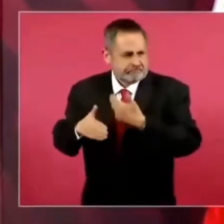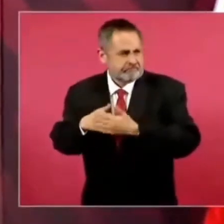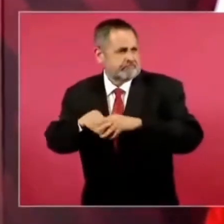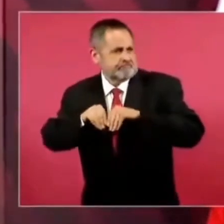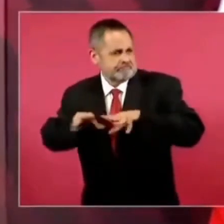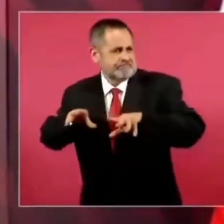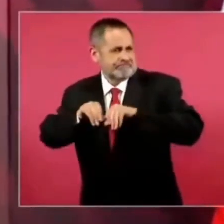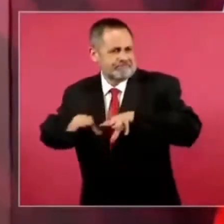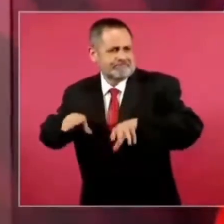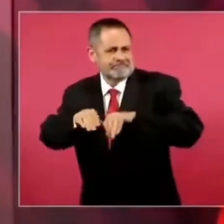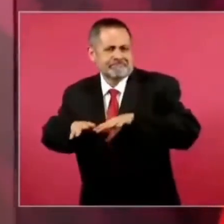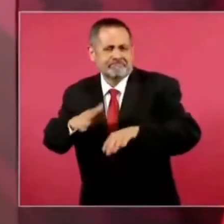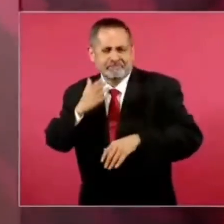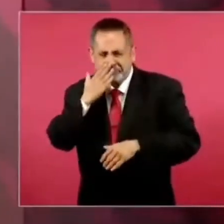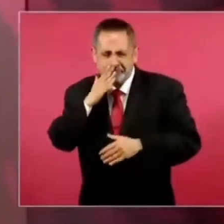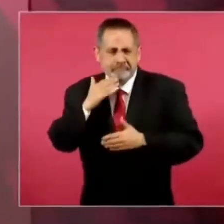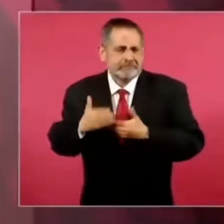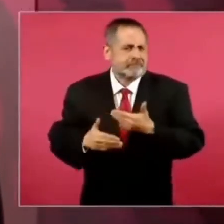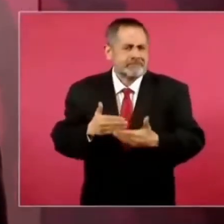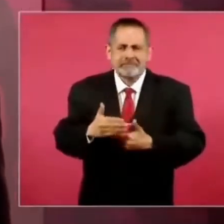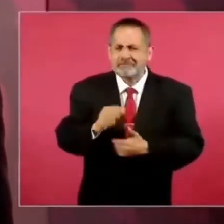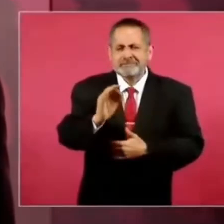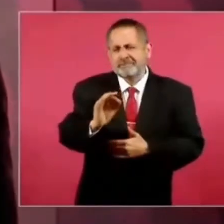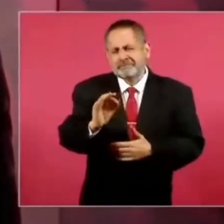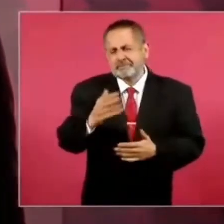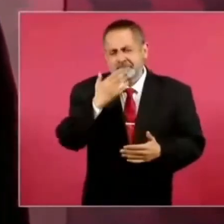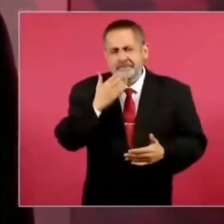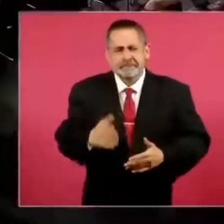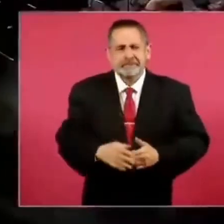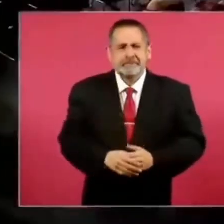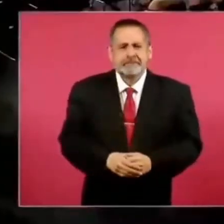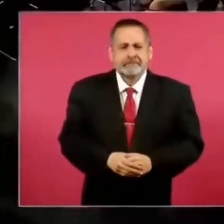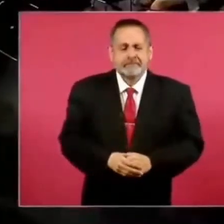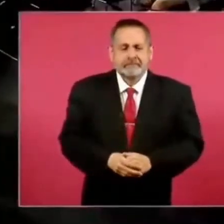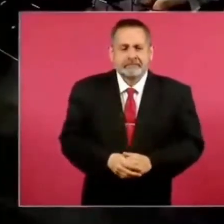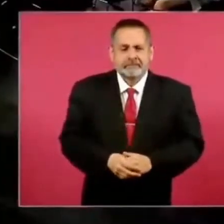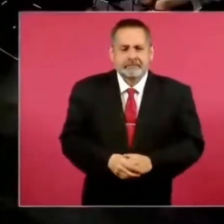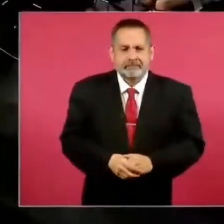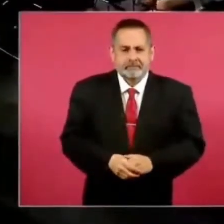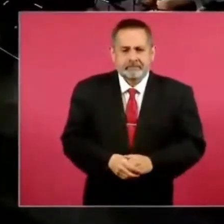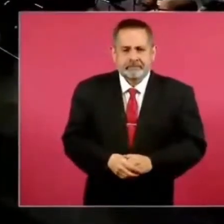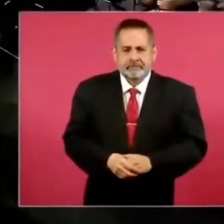avanzando. Muchas gracias, presidente.